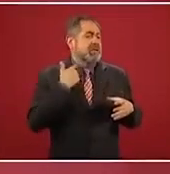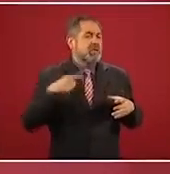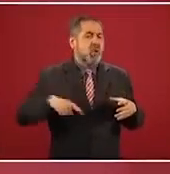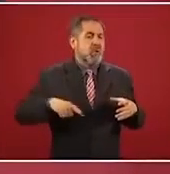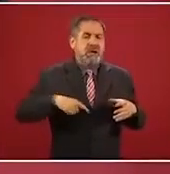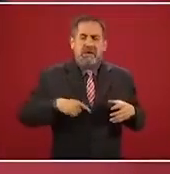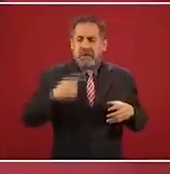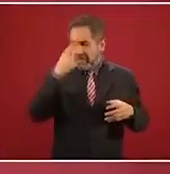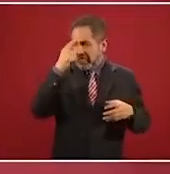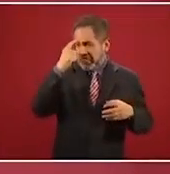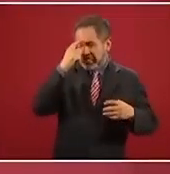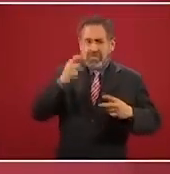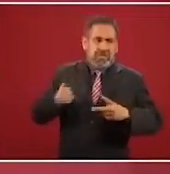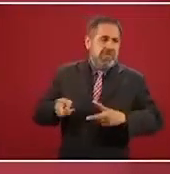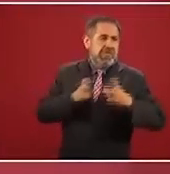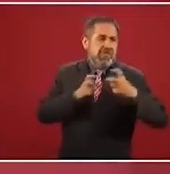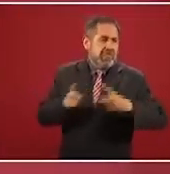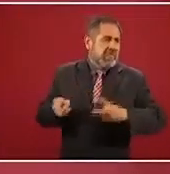Y yo entiendo